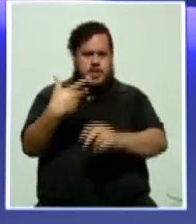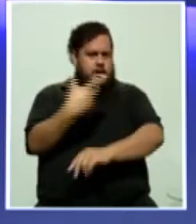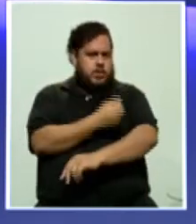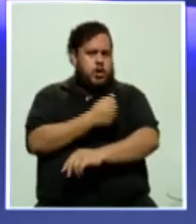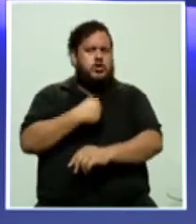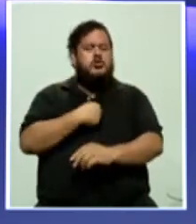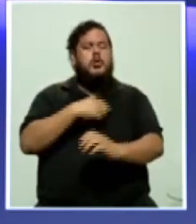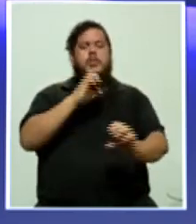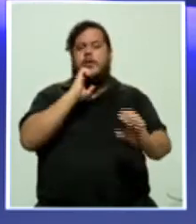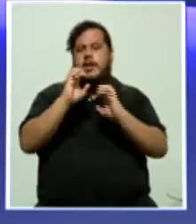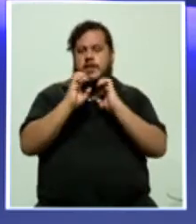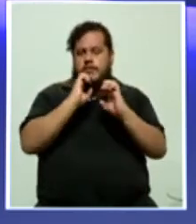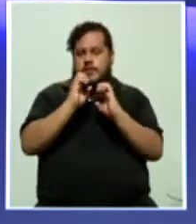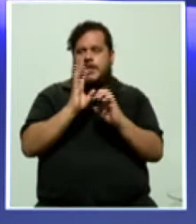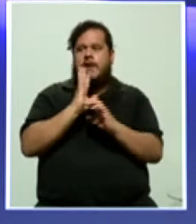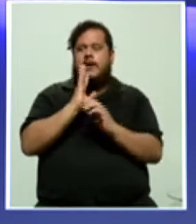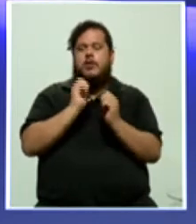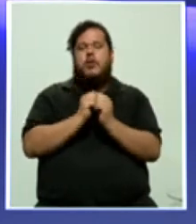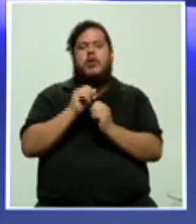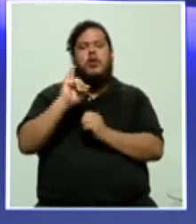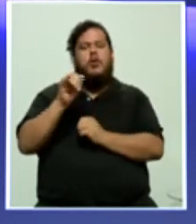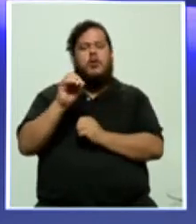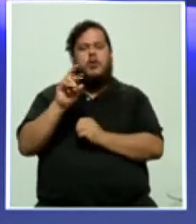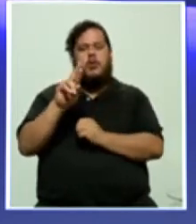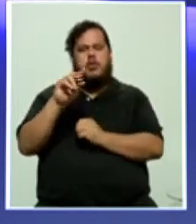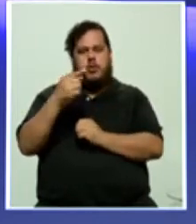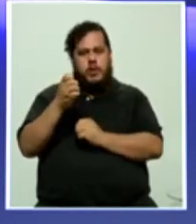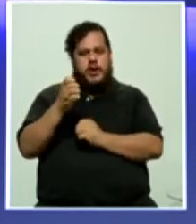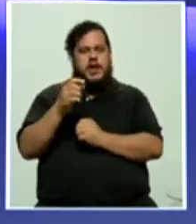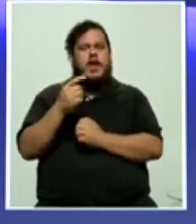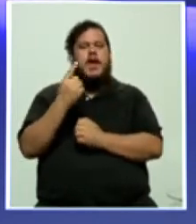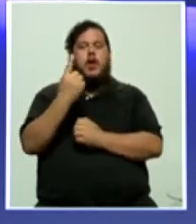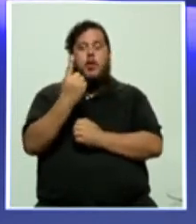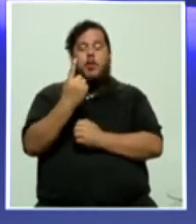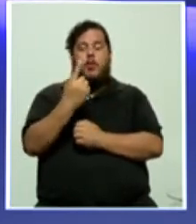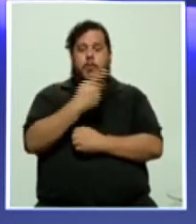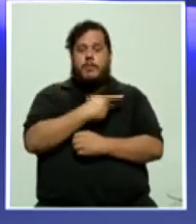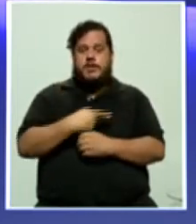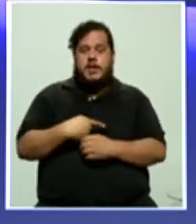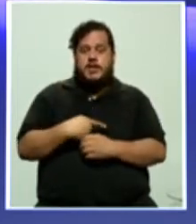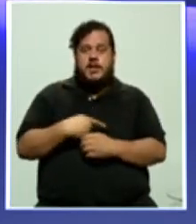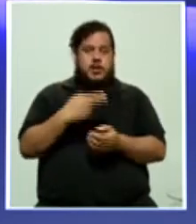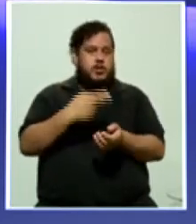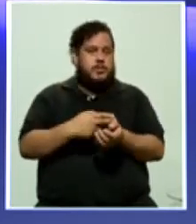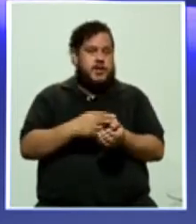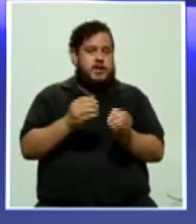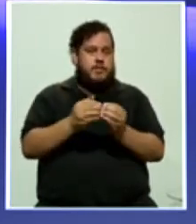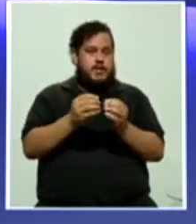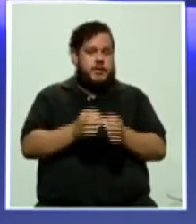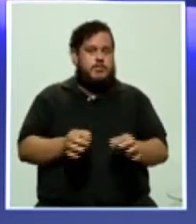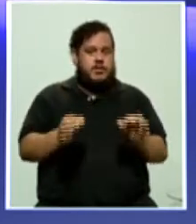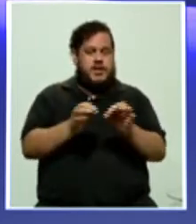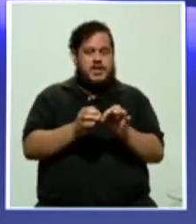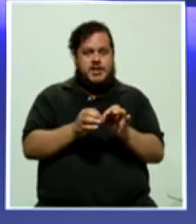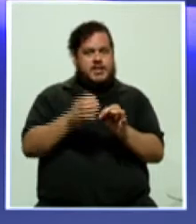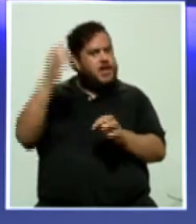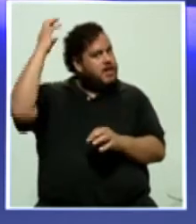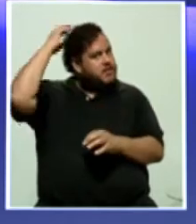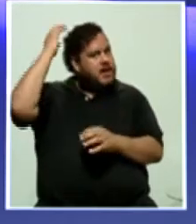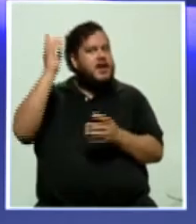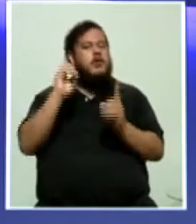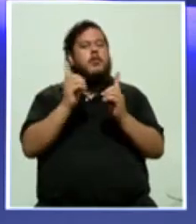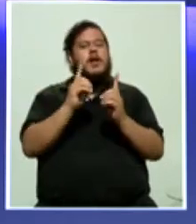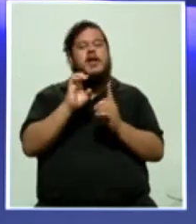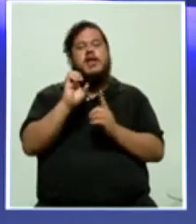a Jorge Diener, director ejecutivo de uno de los hospitales más importantes de Israel, el Hospital